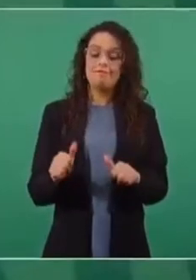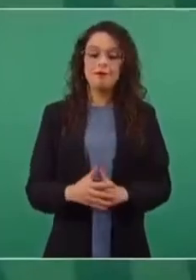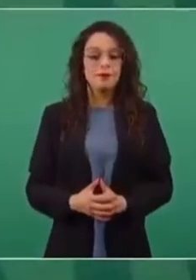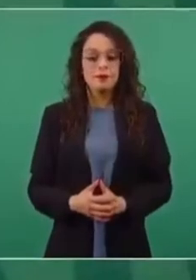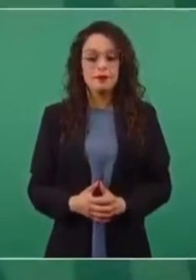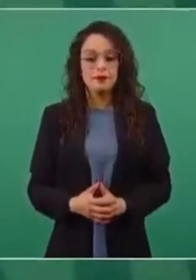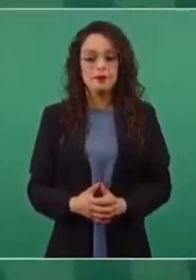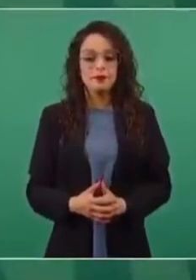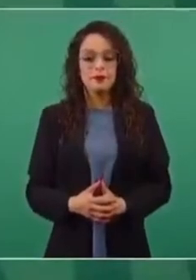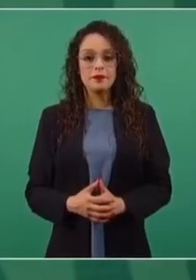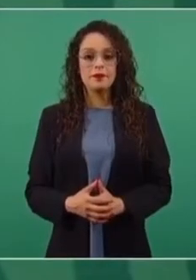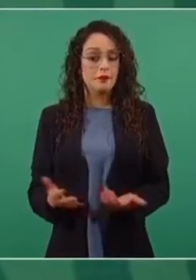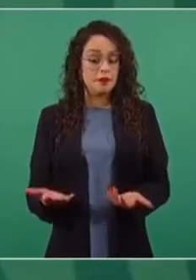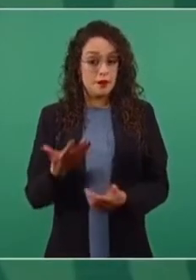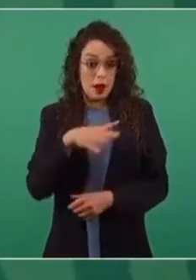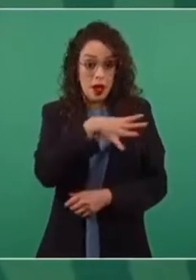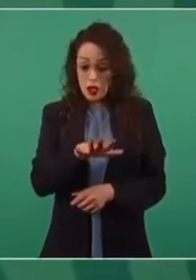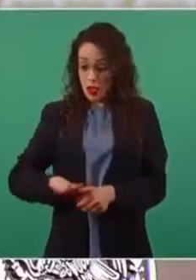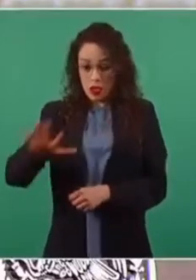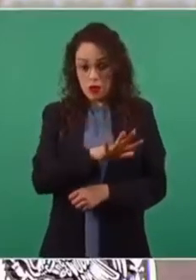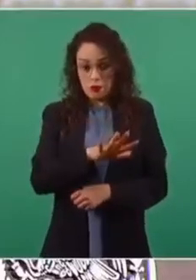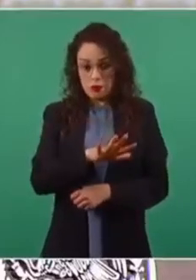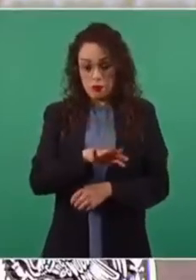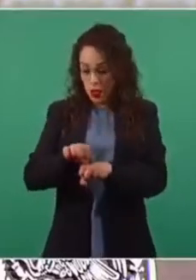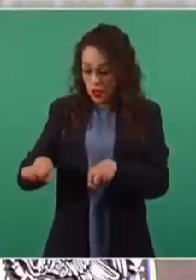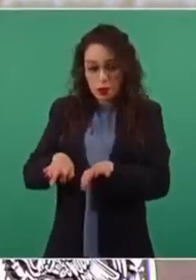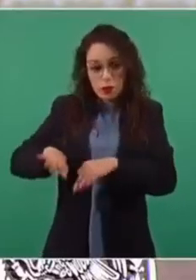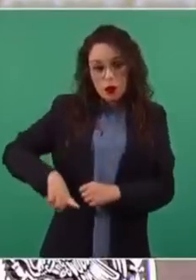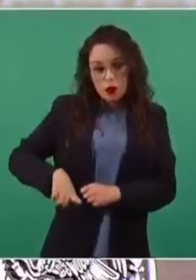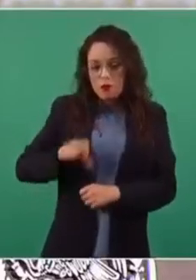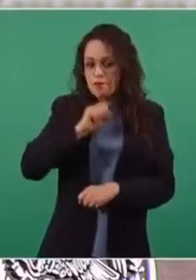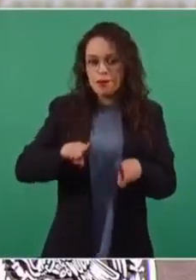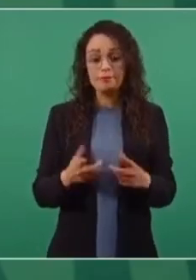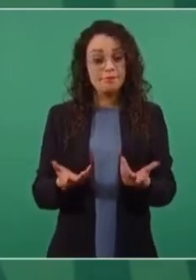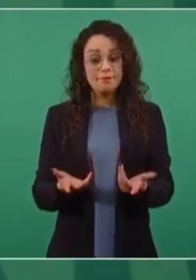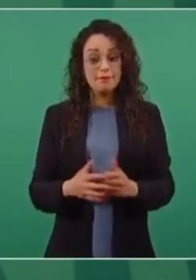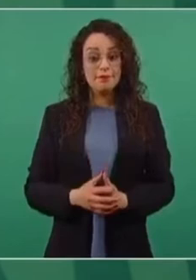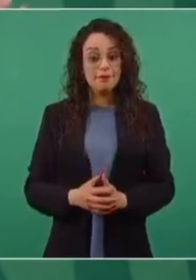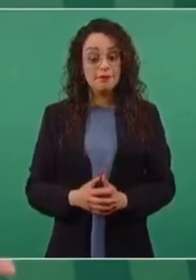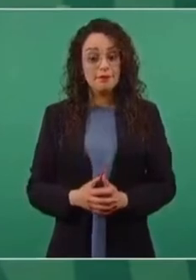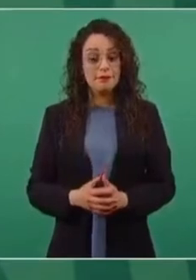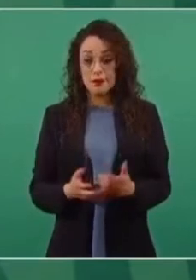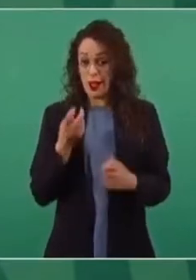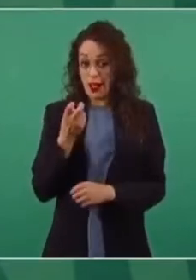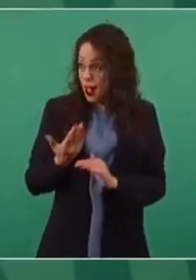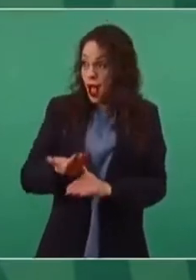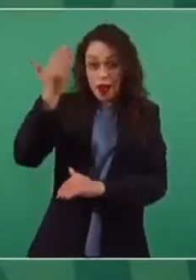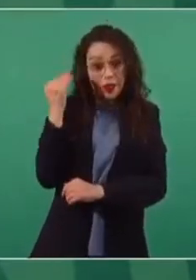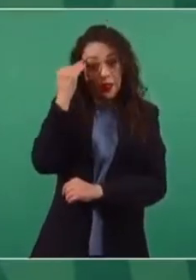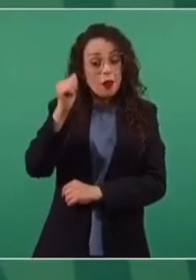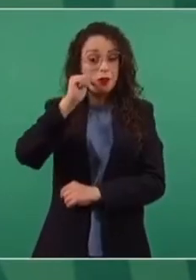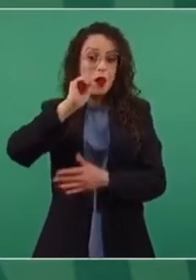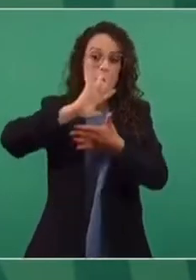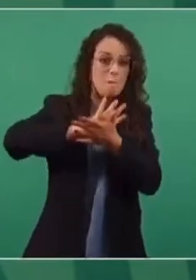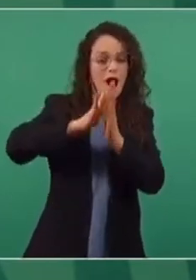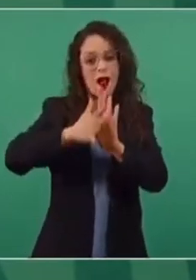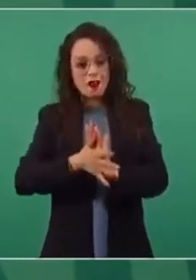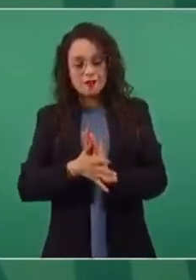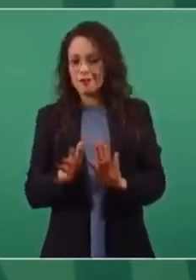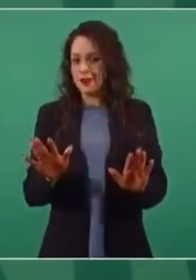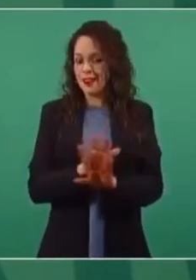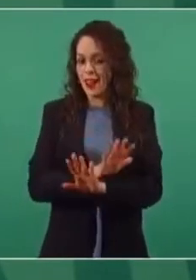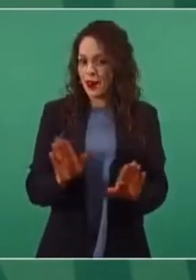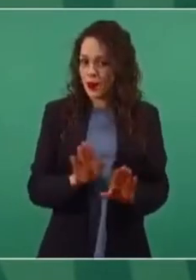Y así, en general, está el gobierno. Sobre todo, arriba. Ya no es el tiempo de las complicidades. De cuando el